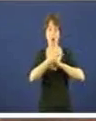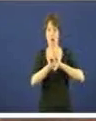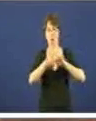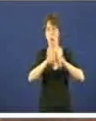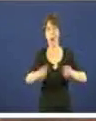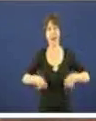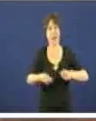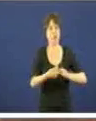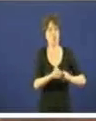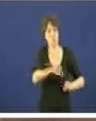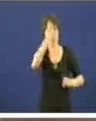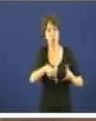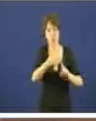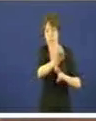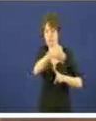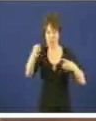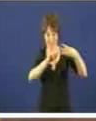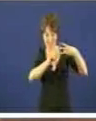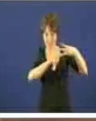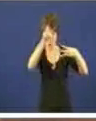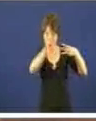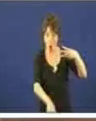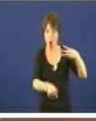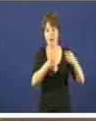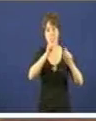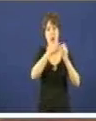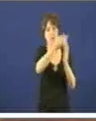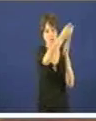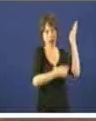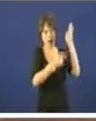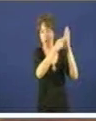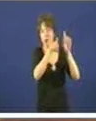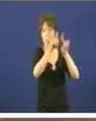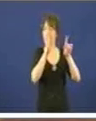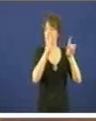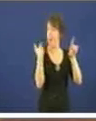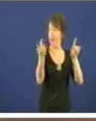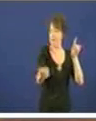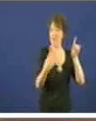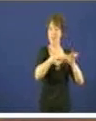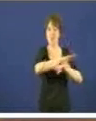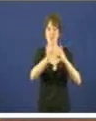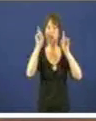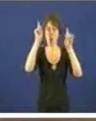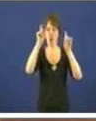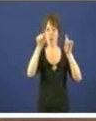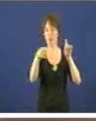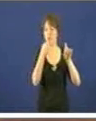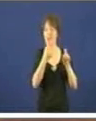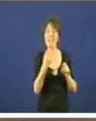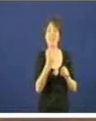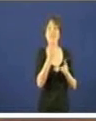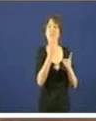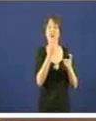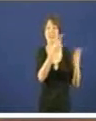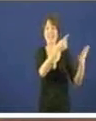hoxe, día prenso que onte recoñeceu aquí o seu conselleiro de Educación. Deixáronse encubrir case 600 prazas